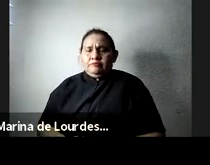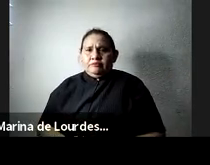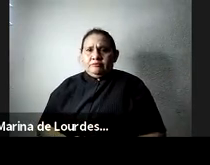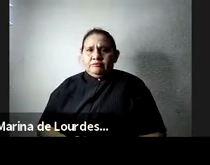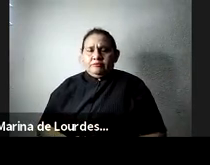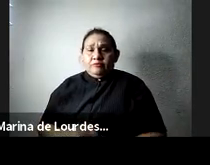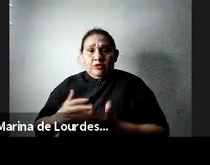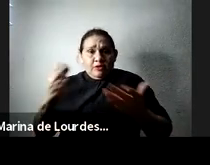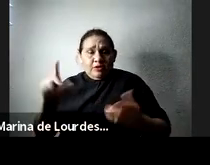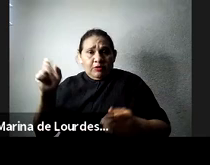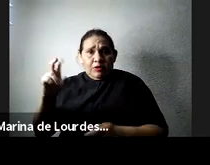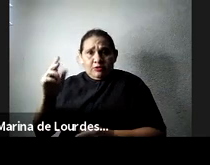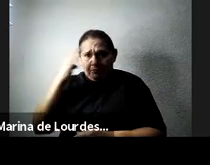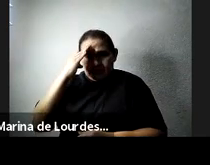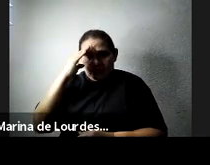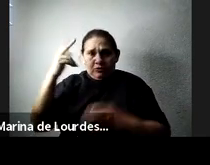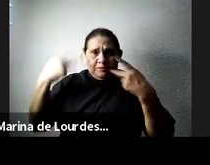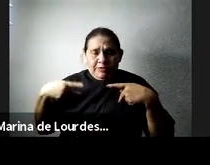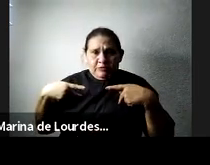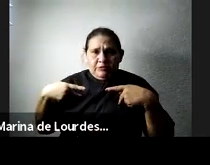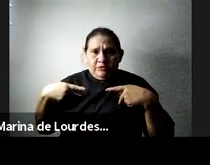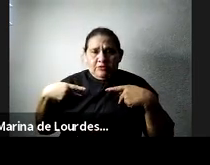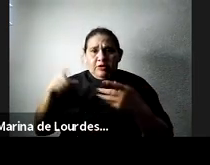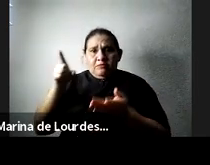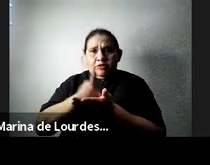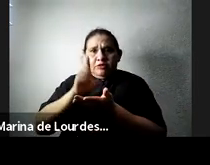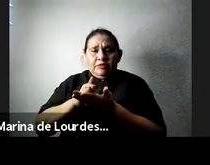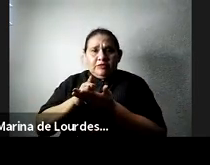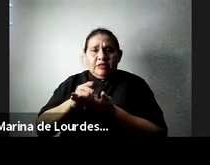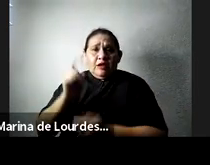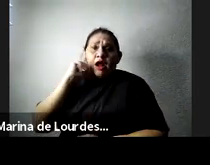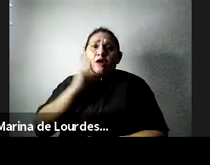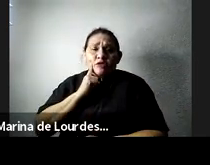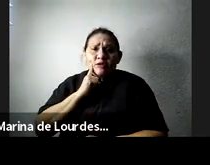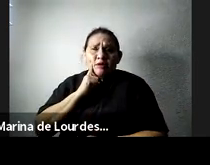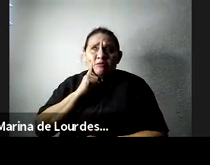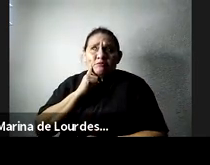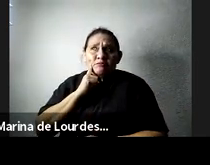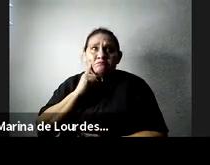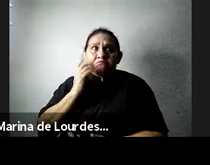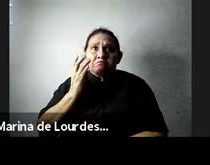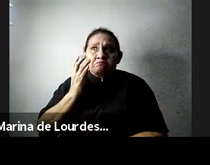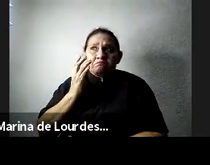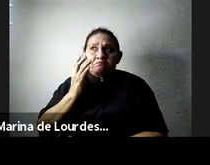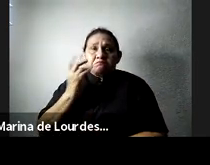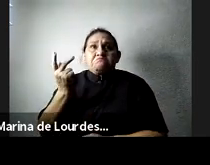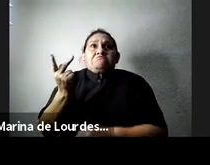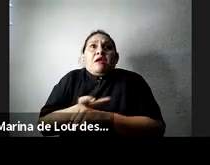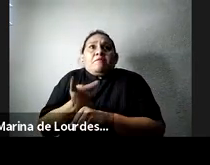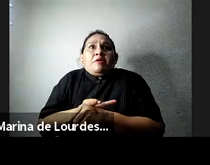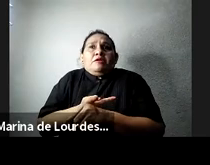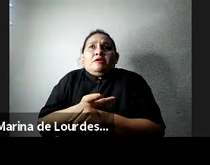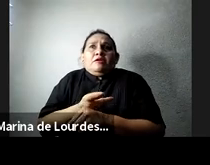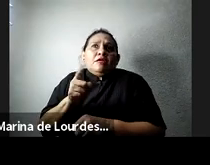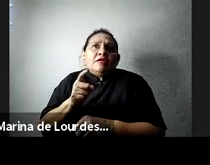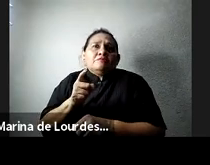Y ahora cuando pensamos en una persona con una discapacidad auditiva, ¿qué pasa? Pues es casi